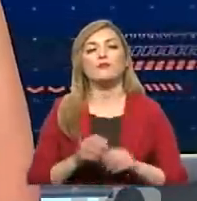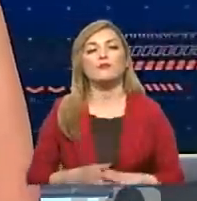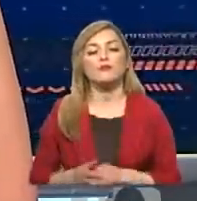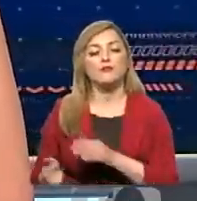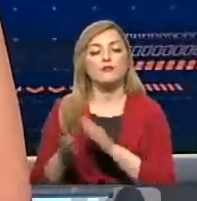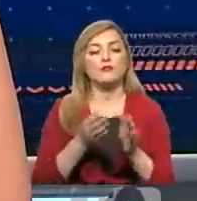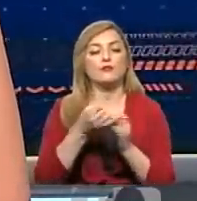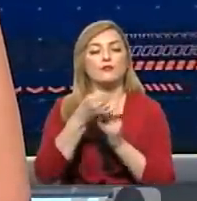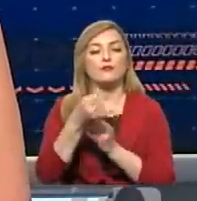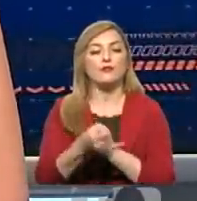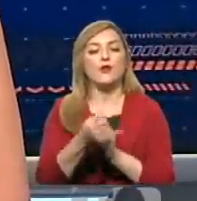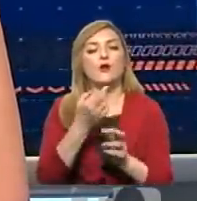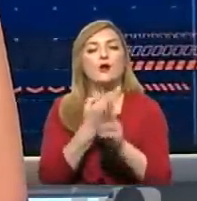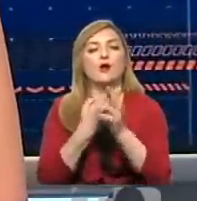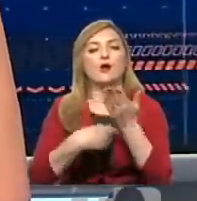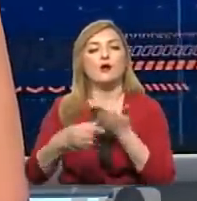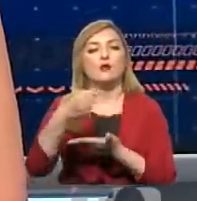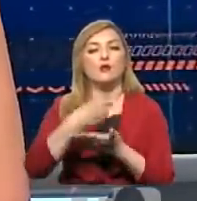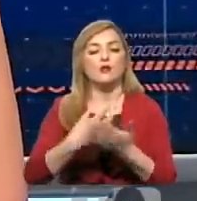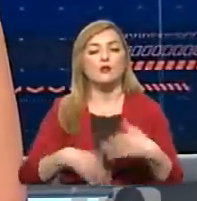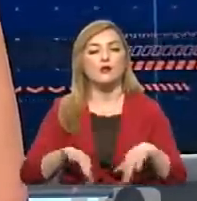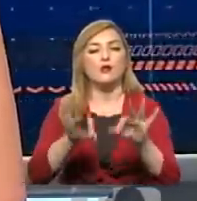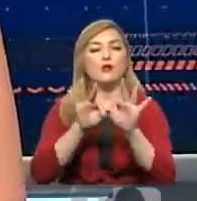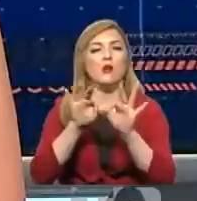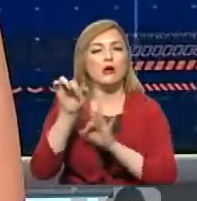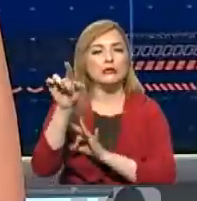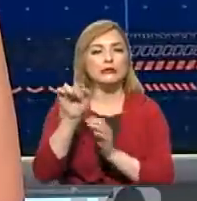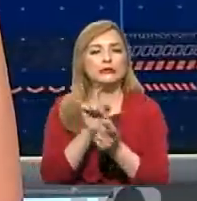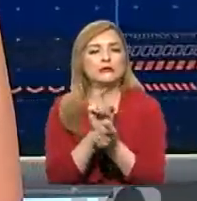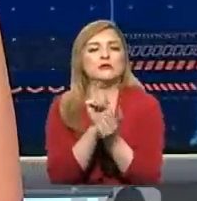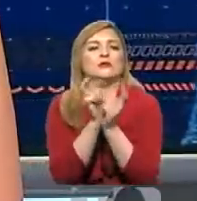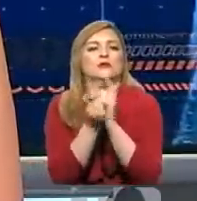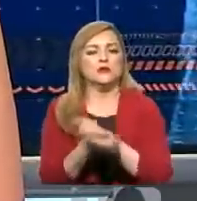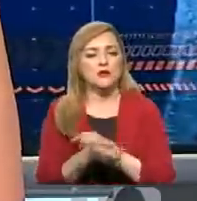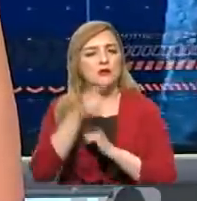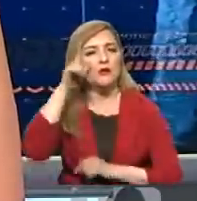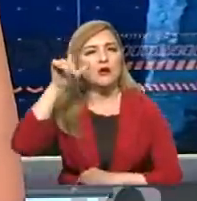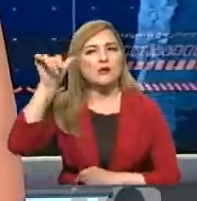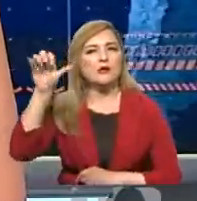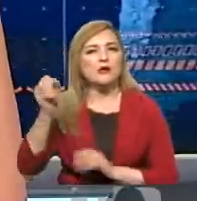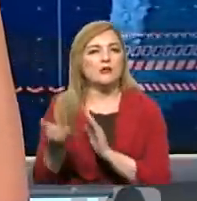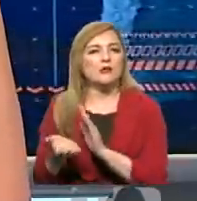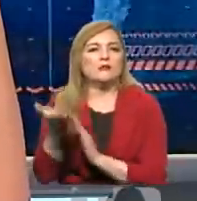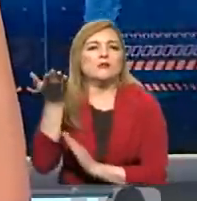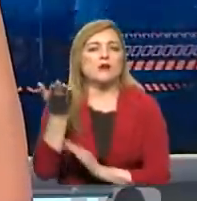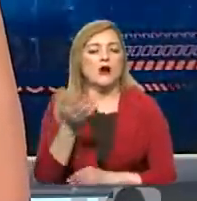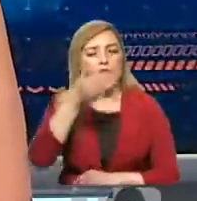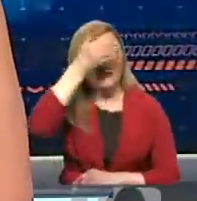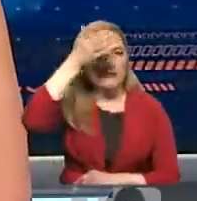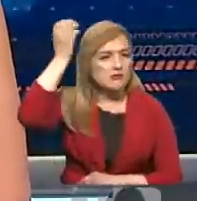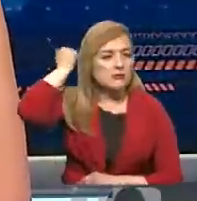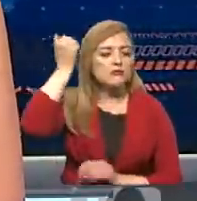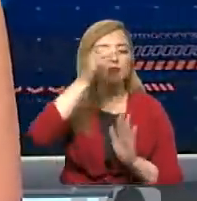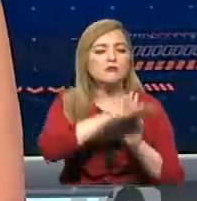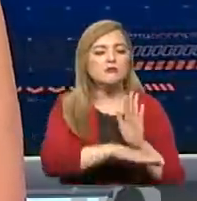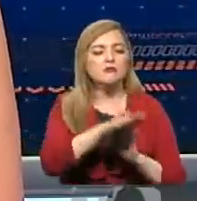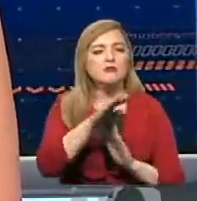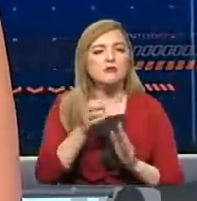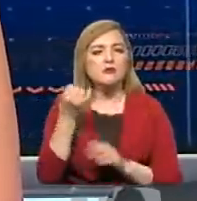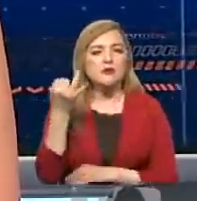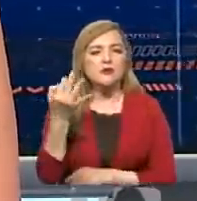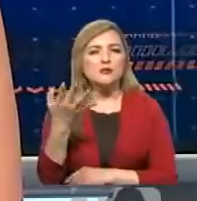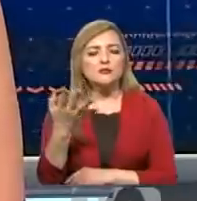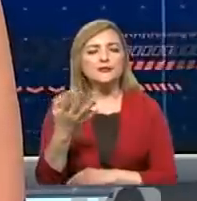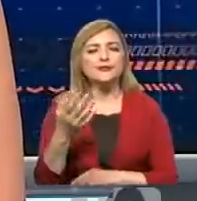últimos resultados, Guayas fue determinante para el revés electoral que hasta el momento coloca a Guillermo Lasso por sobre Yacu Pérez. El conteo realizado